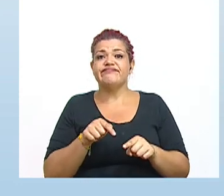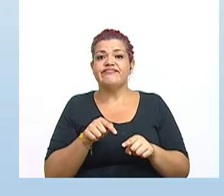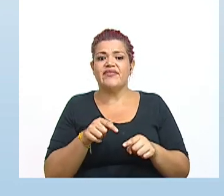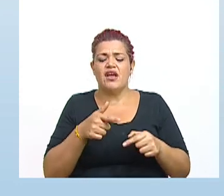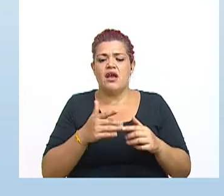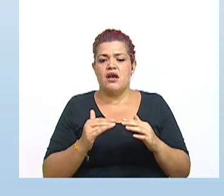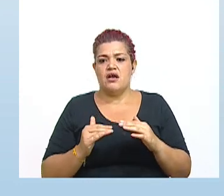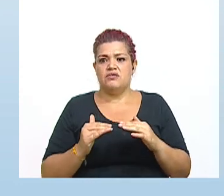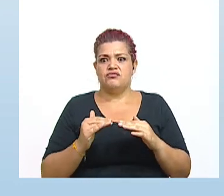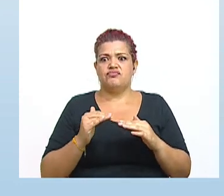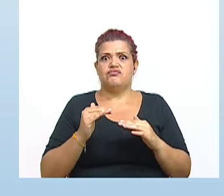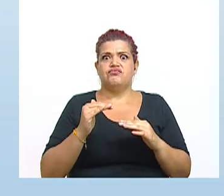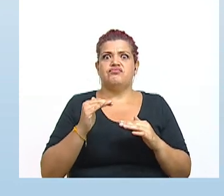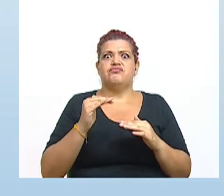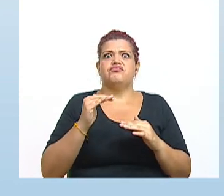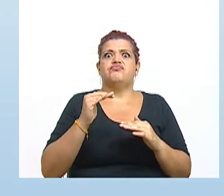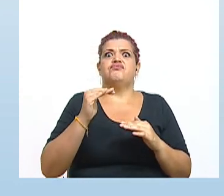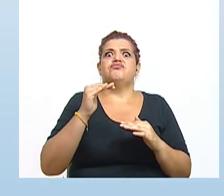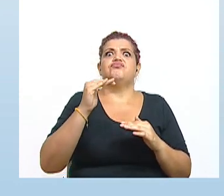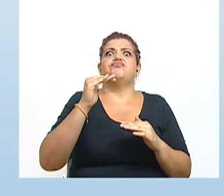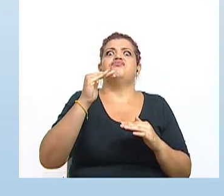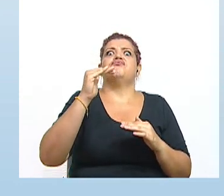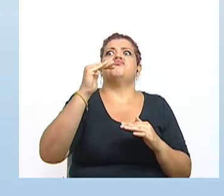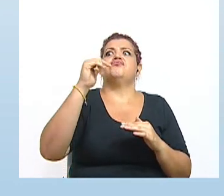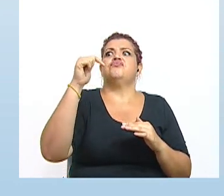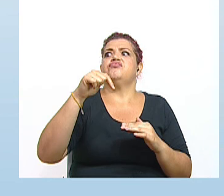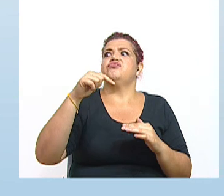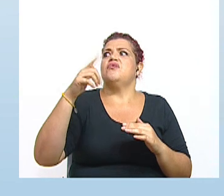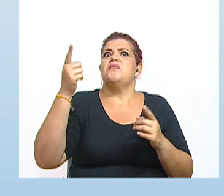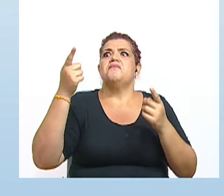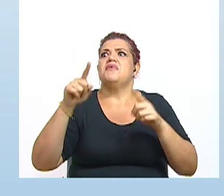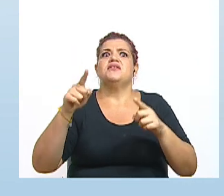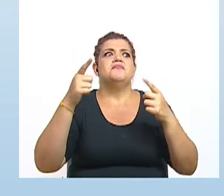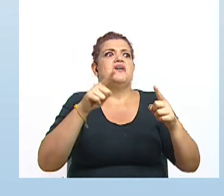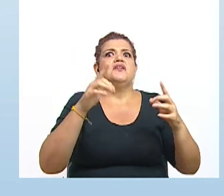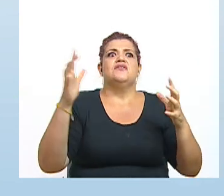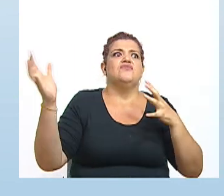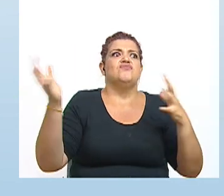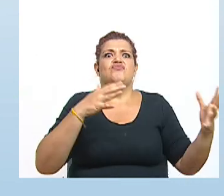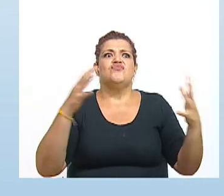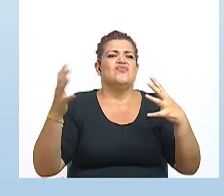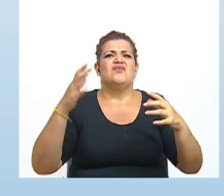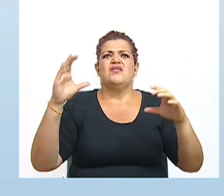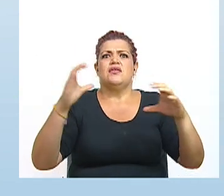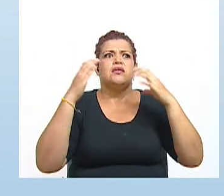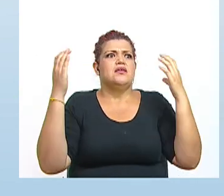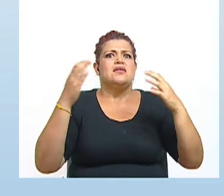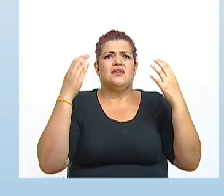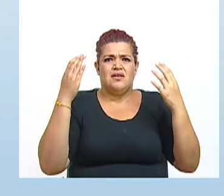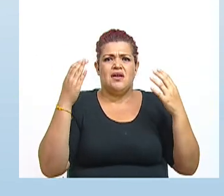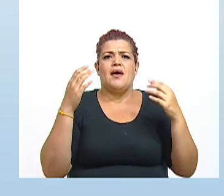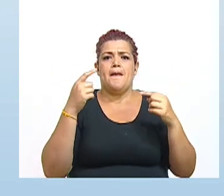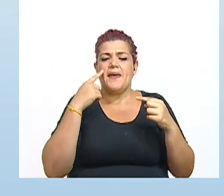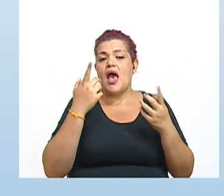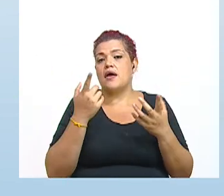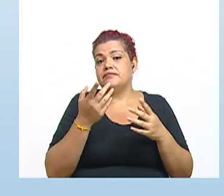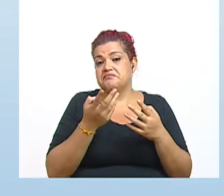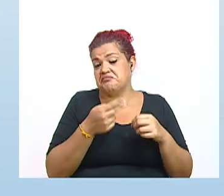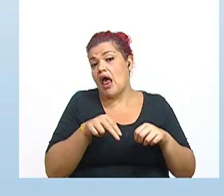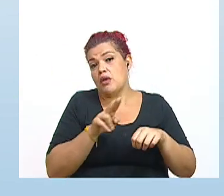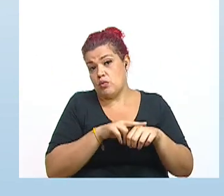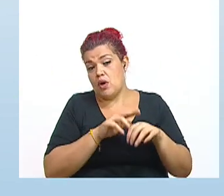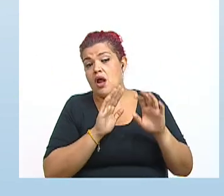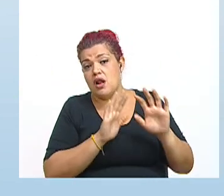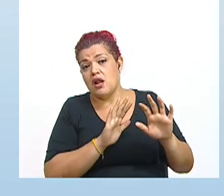un aumento de la intensidad de estos fenómenos en el caso de nuestro país? En primer lugar tenemos las causas naturales, y